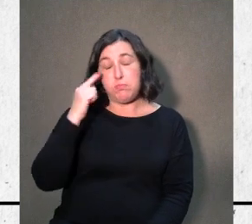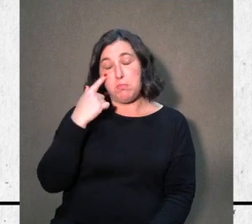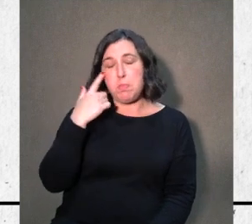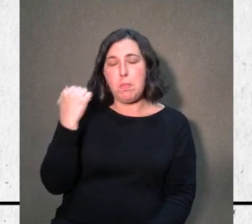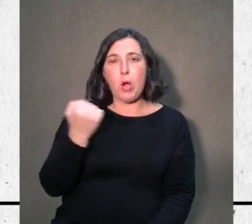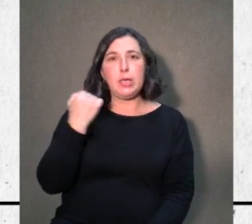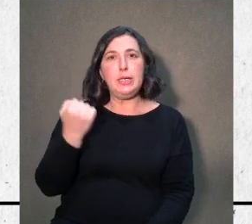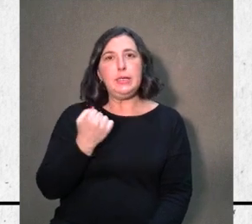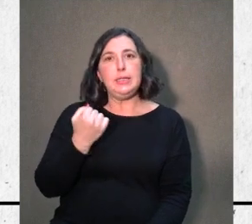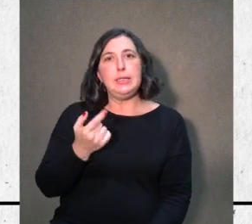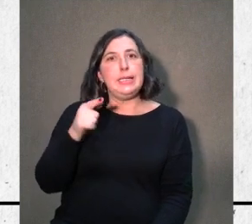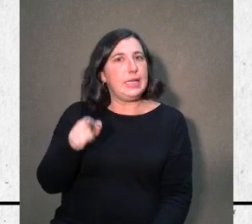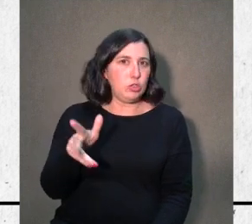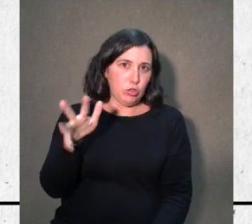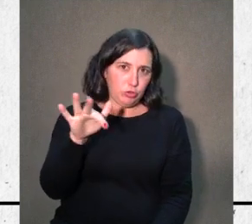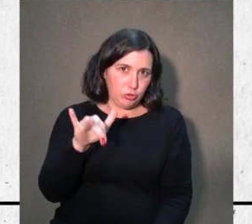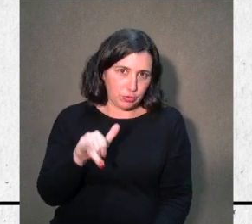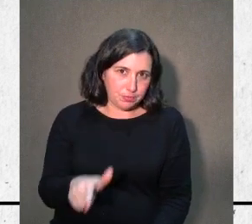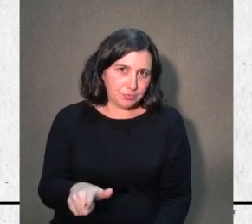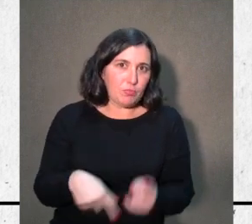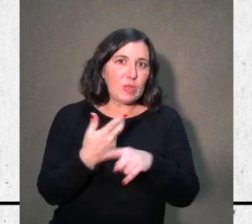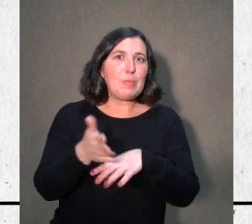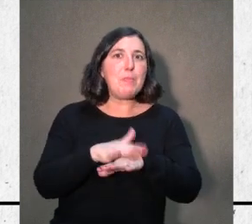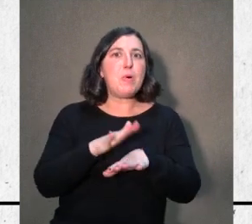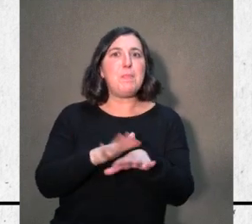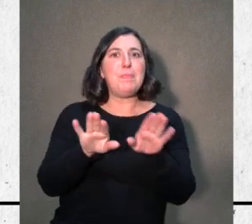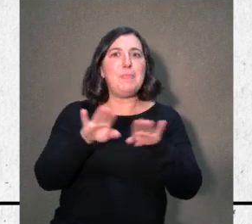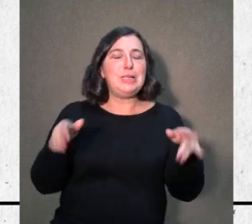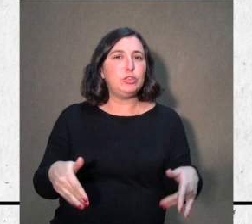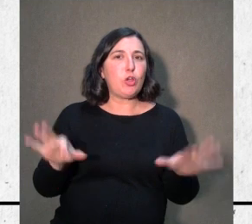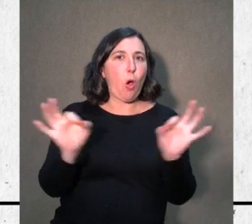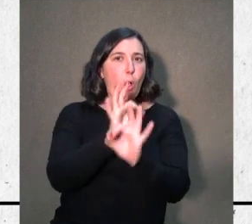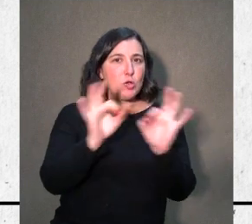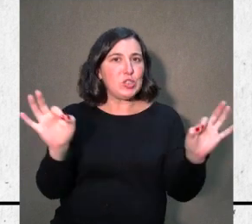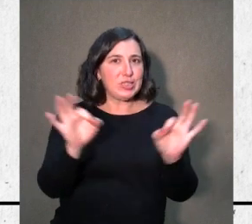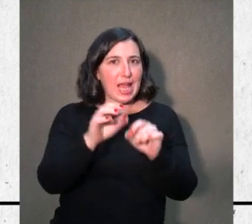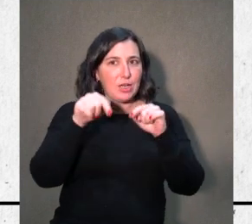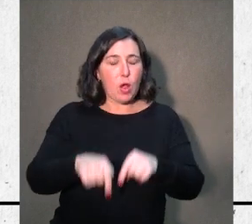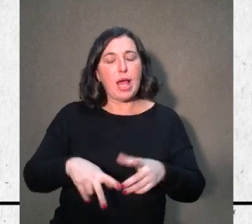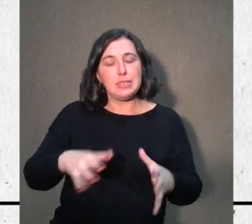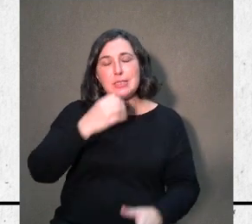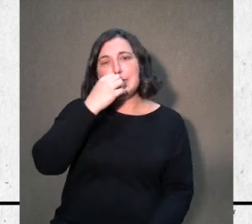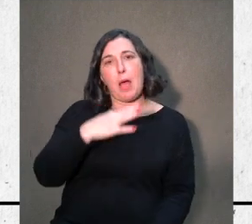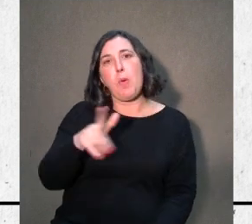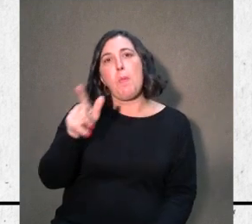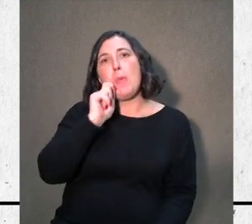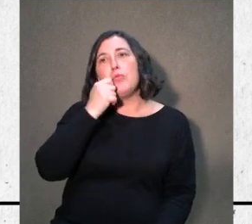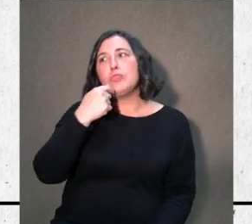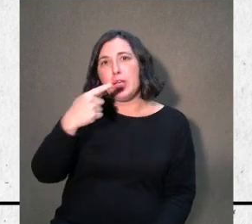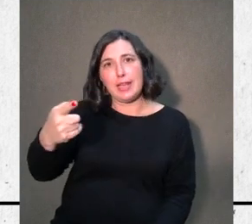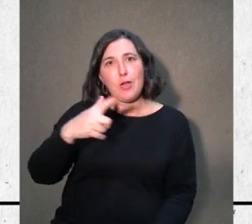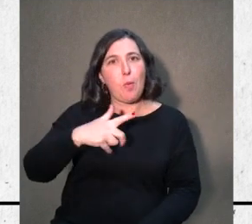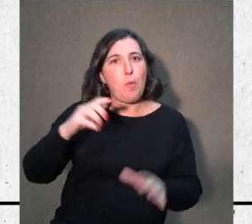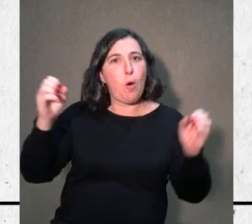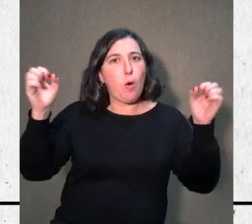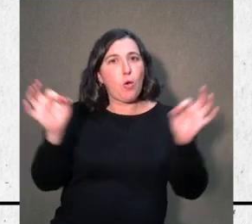¿no? Después del momento del concierto, sí, está bueno, me gustó lo que dijo Virginia, que es como algo sagrado, cuidarlo, como todo lo